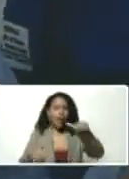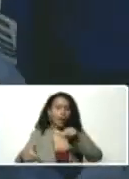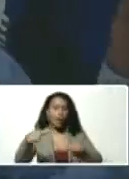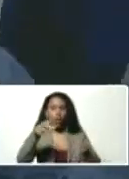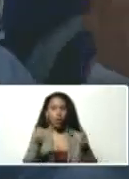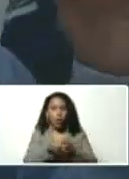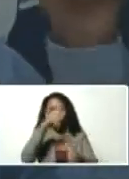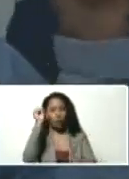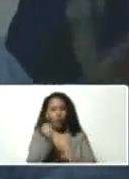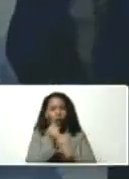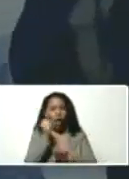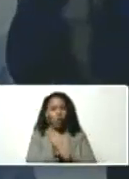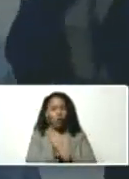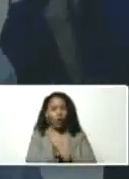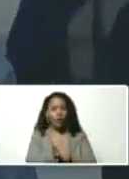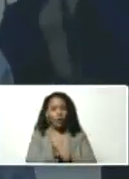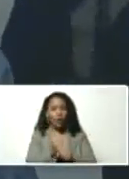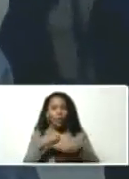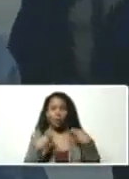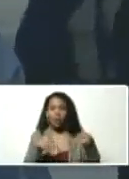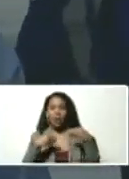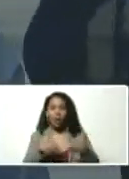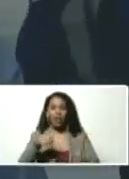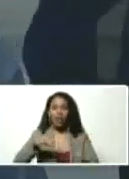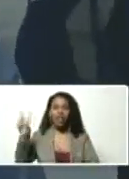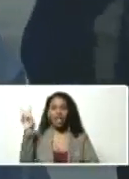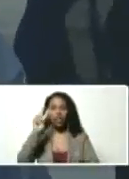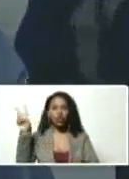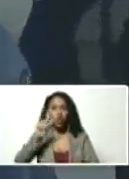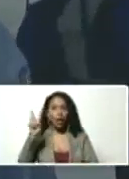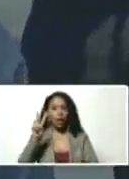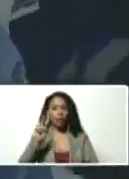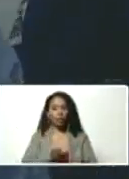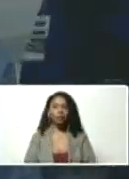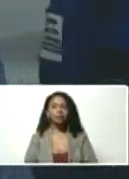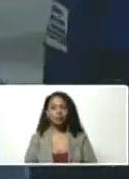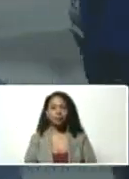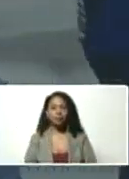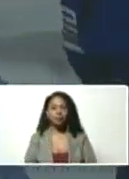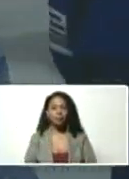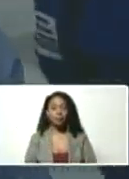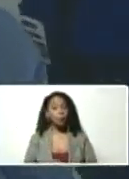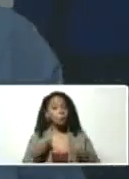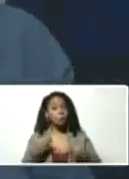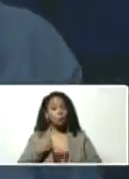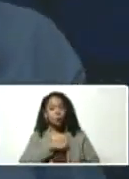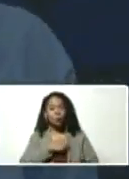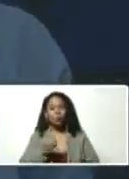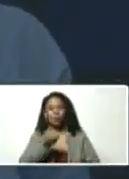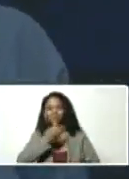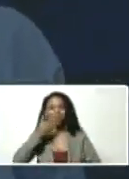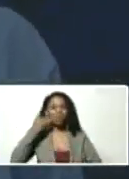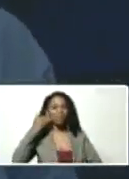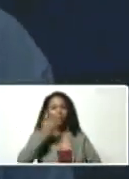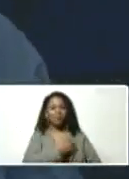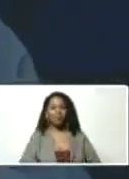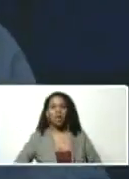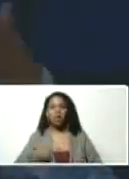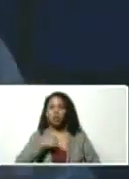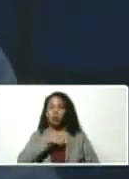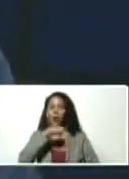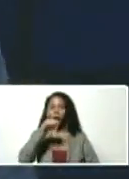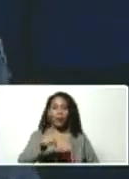clase obrera de polipropileno de Venezuela, Propilven. Es para nosotros un orgullo, presidente, estar el día